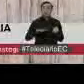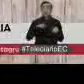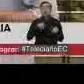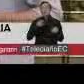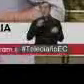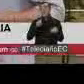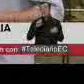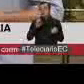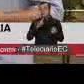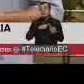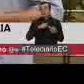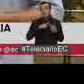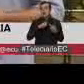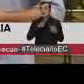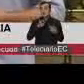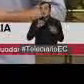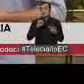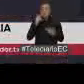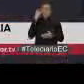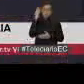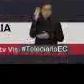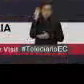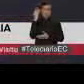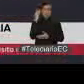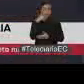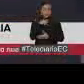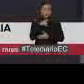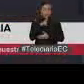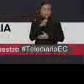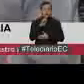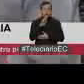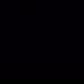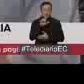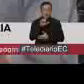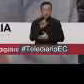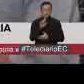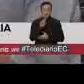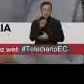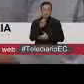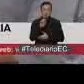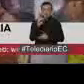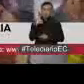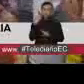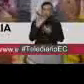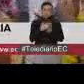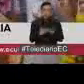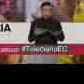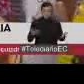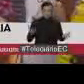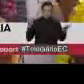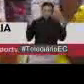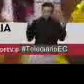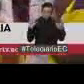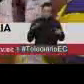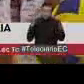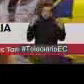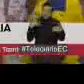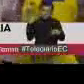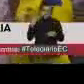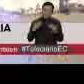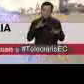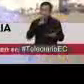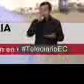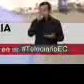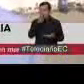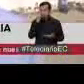poza acompañado del alcalde de pueblo viejo quien le entregó las llaves ciudades y hemos llegado con lo que siempre